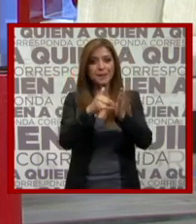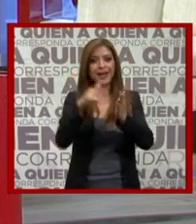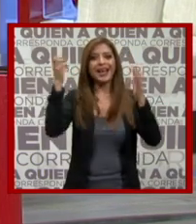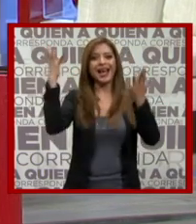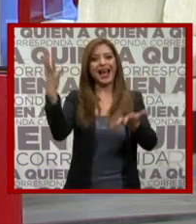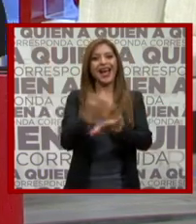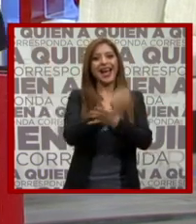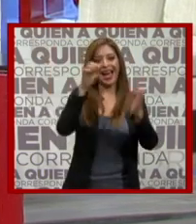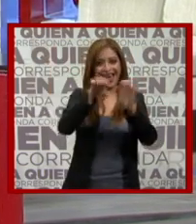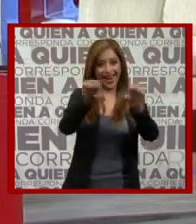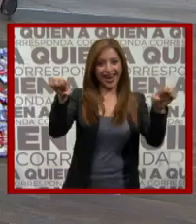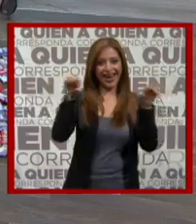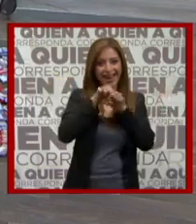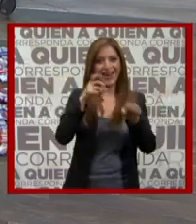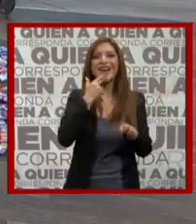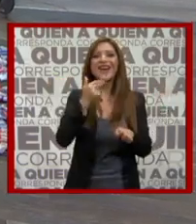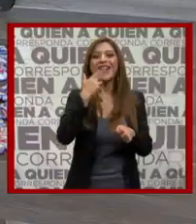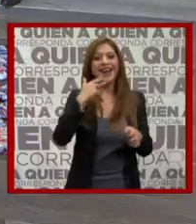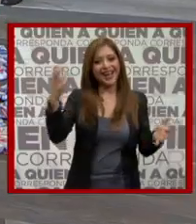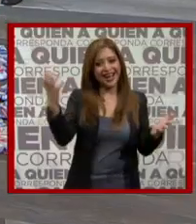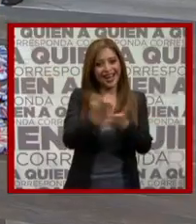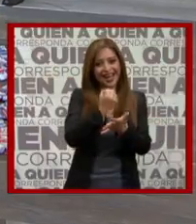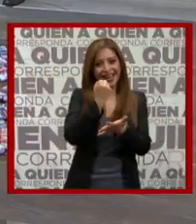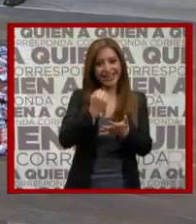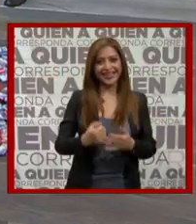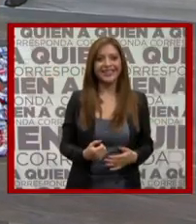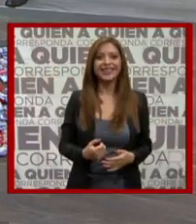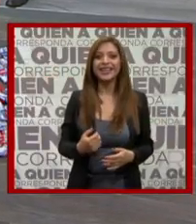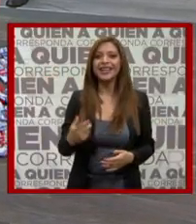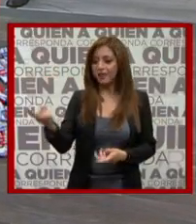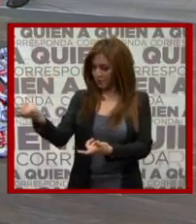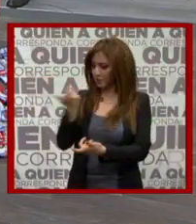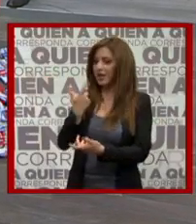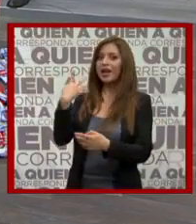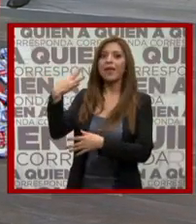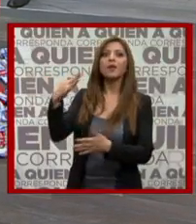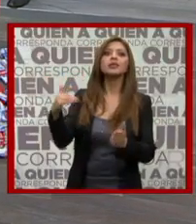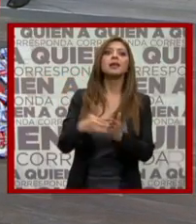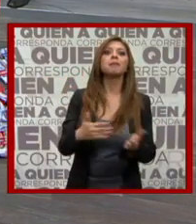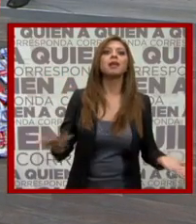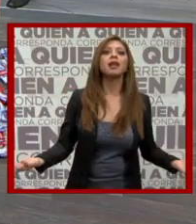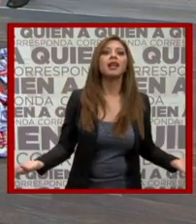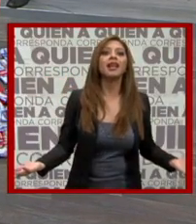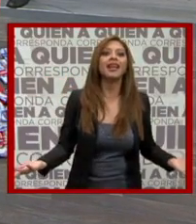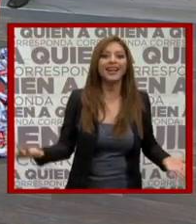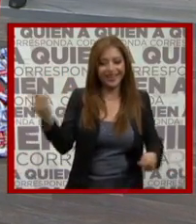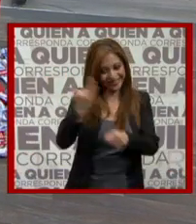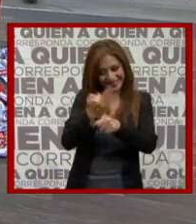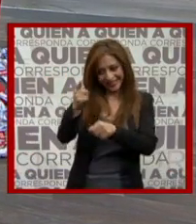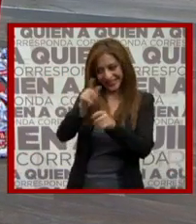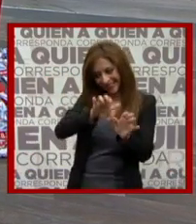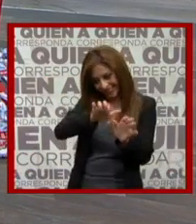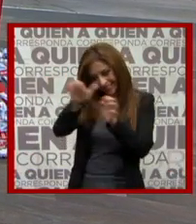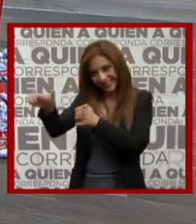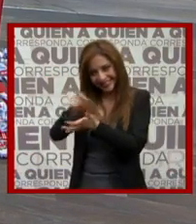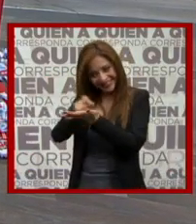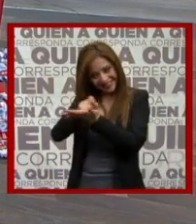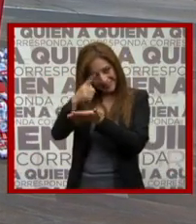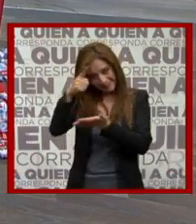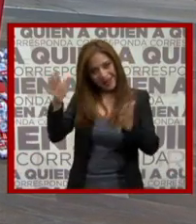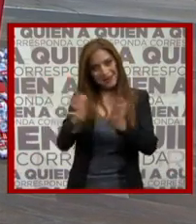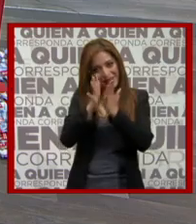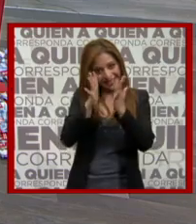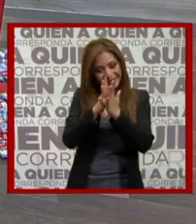rojo! Eso. ¡Fuerte el aplauso! Ahí está. ¿Pesos? Tienes que ver el programa, tienes que inscribirte para ir a participar. Oigan, me